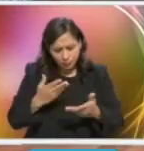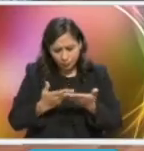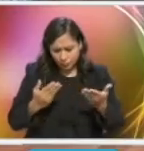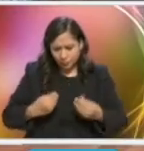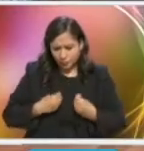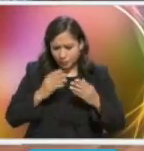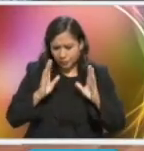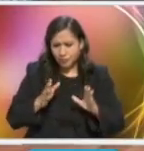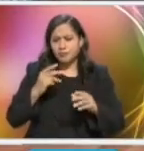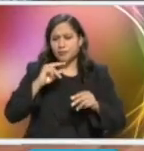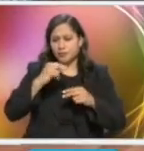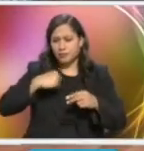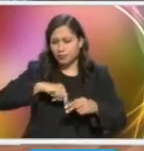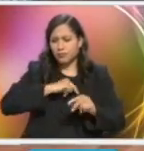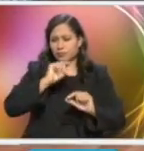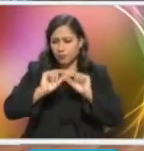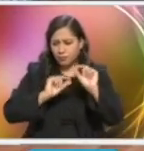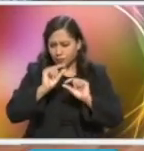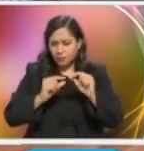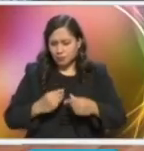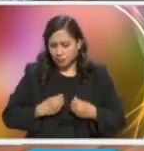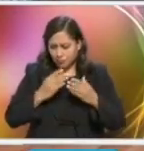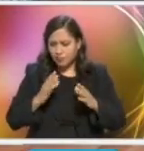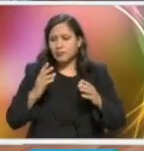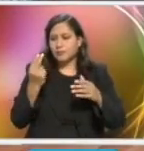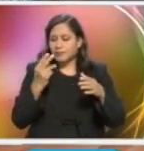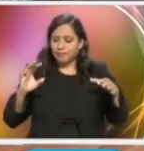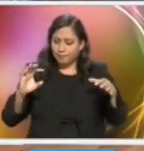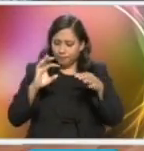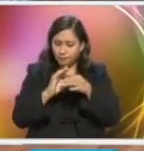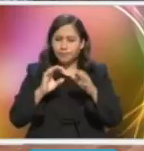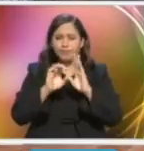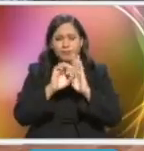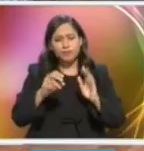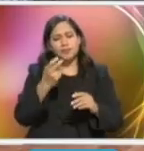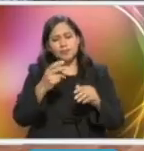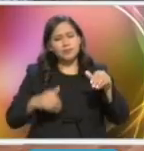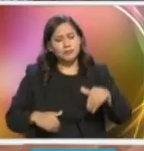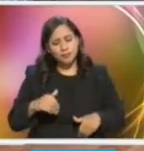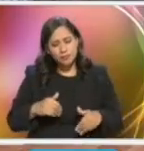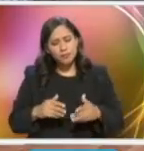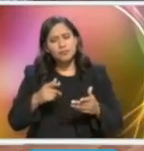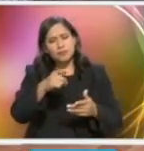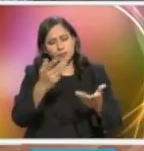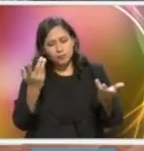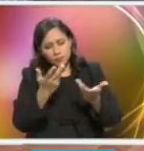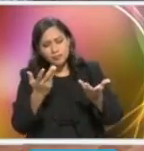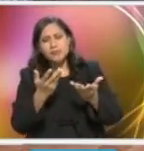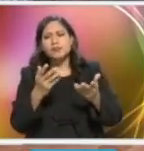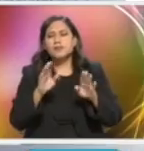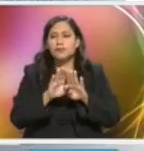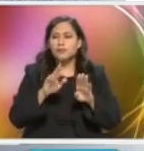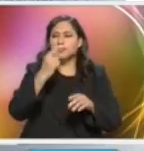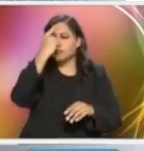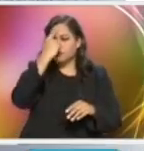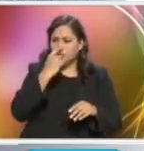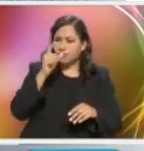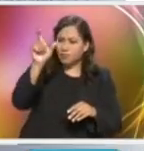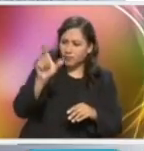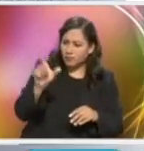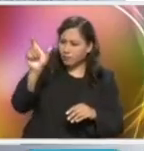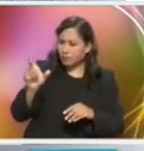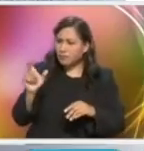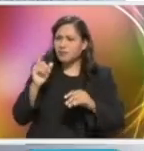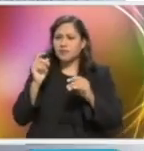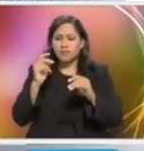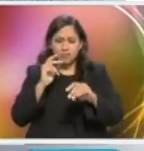estamos empezando a vivir, nos tenemos que adaptar, como es el caso de esta obra que creas y que habla sobre los perfiles de las